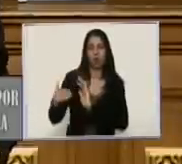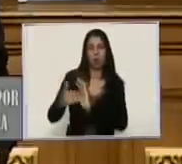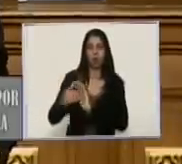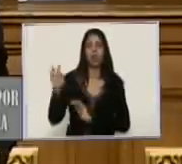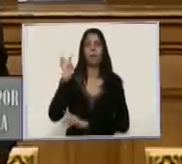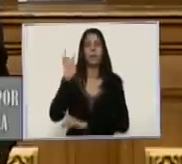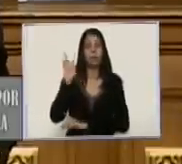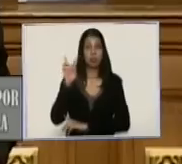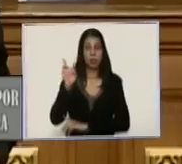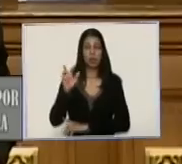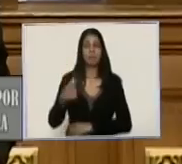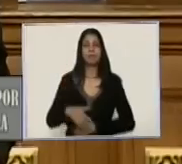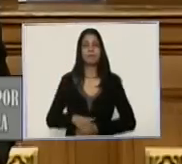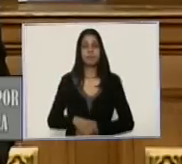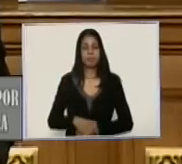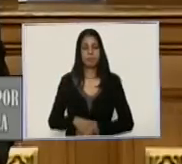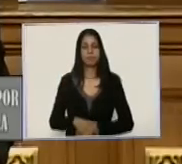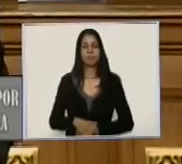de Venezuela.